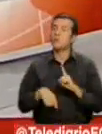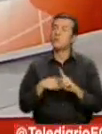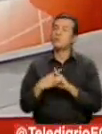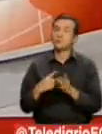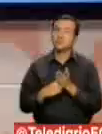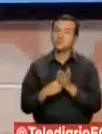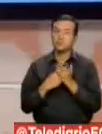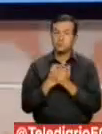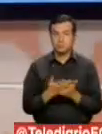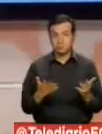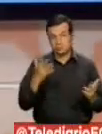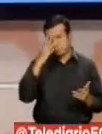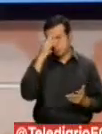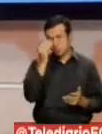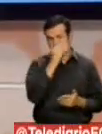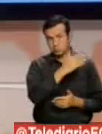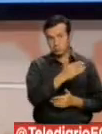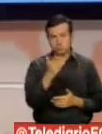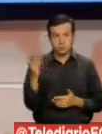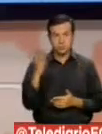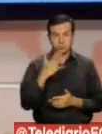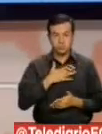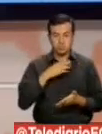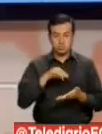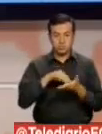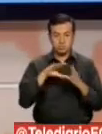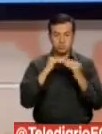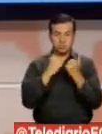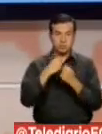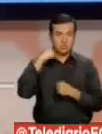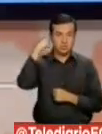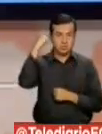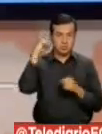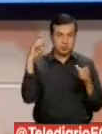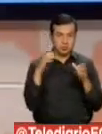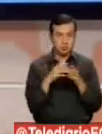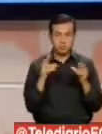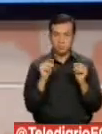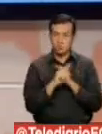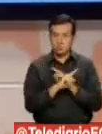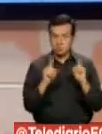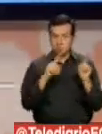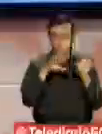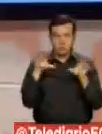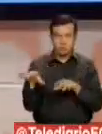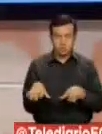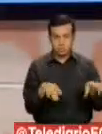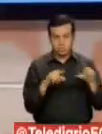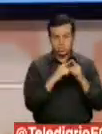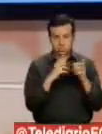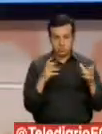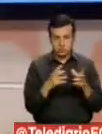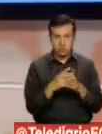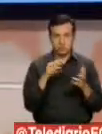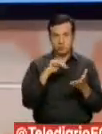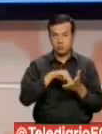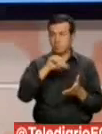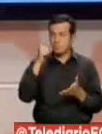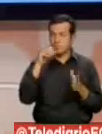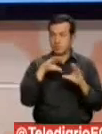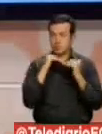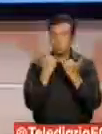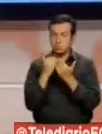tratada? Muy buenos días. Bueno, no soy miembro de la Comisión de Derechos Colectivos, sí estoy coordinando la bancada, soy miembro de otras